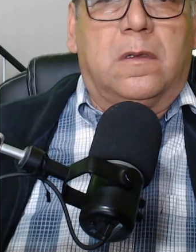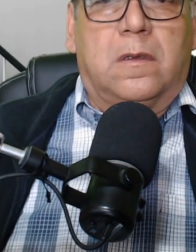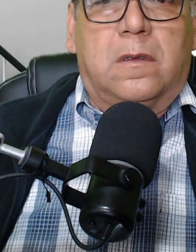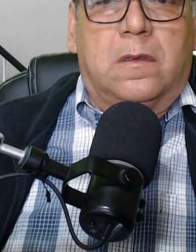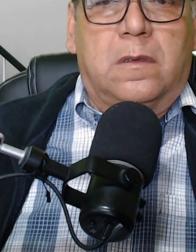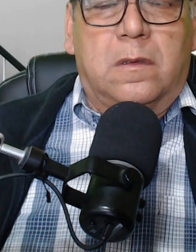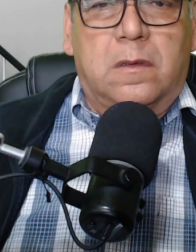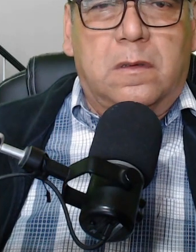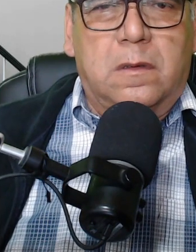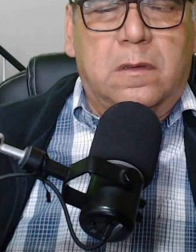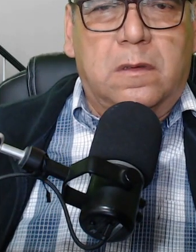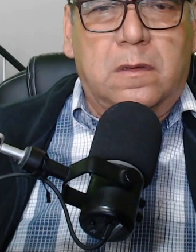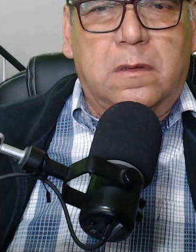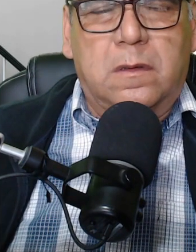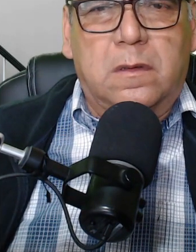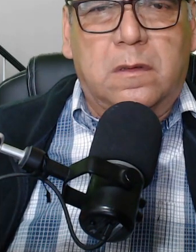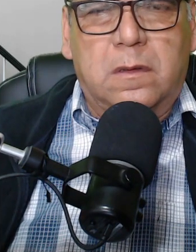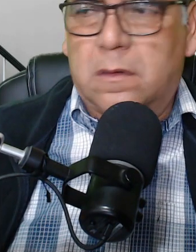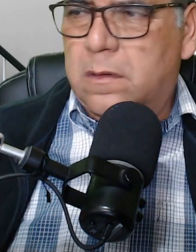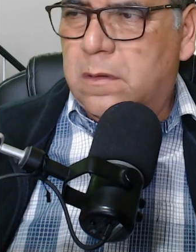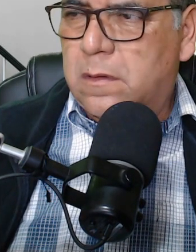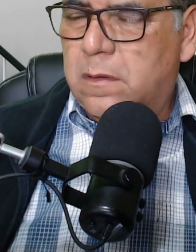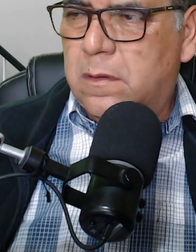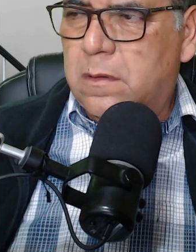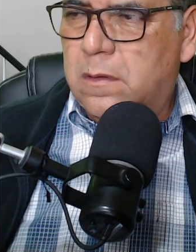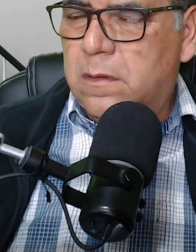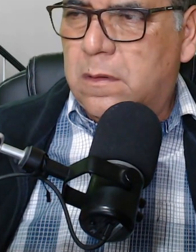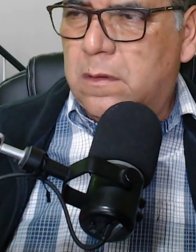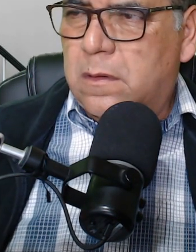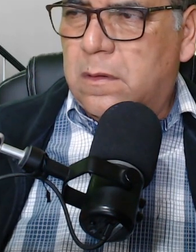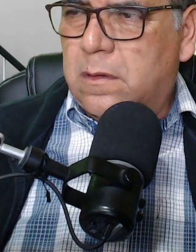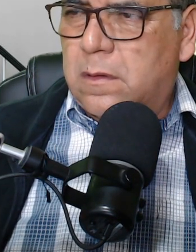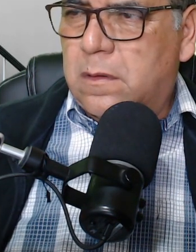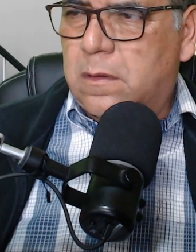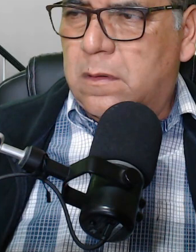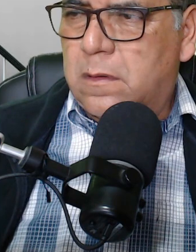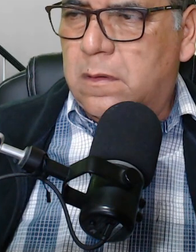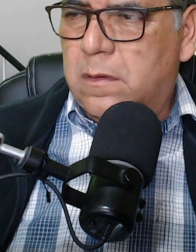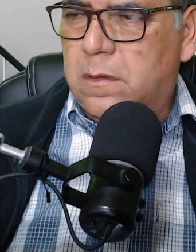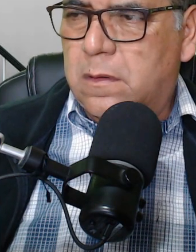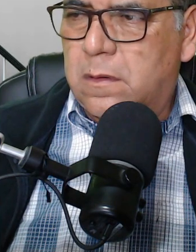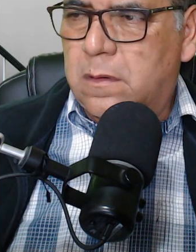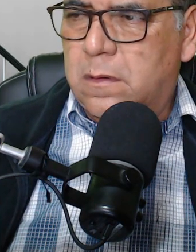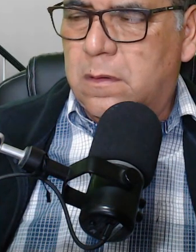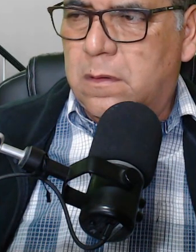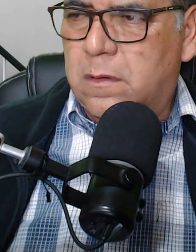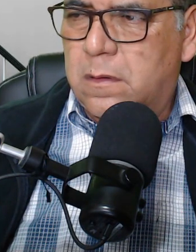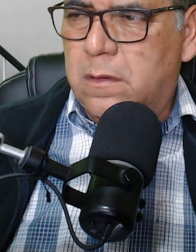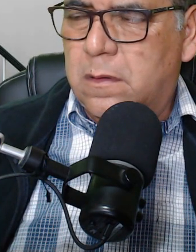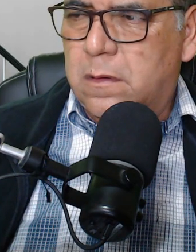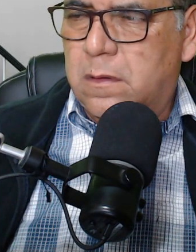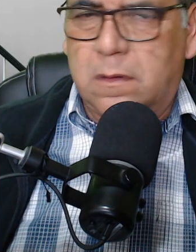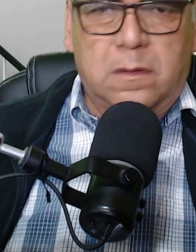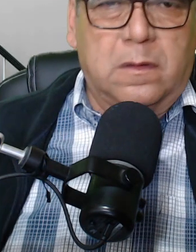¿Te sorprendió la propuesta del presidente? Muchas gracias por la invitación, María.